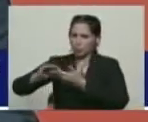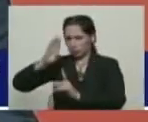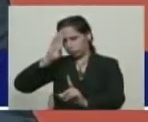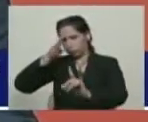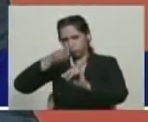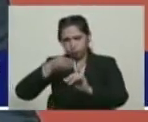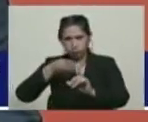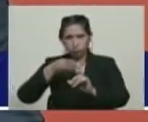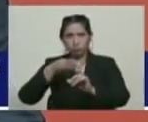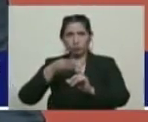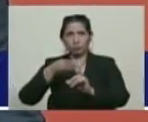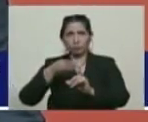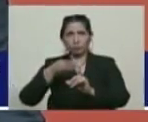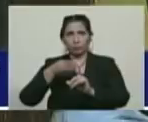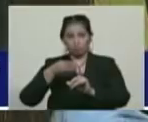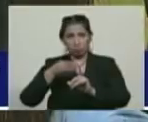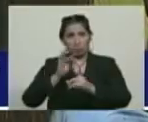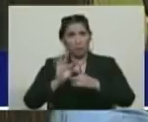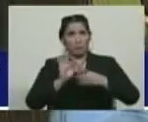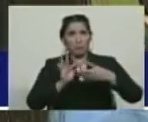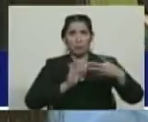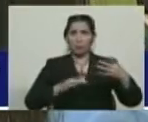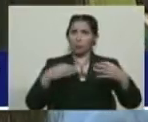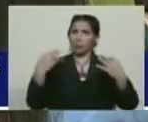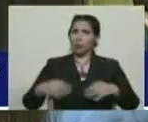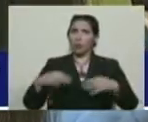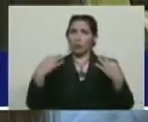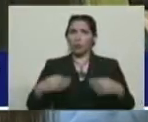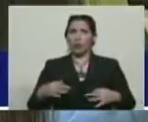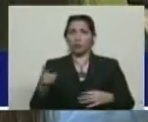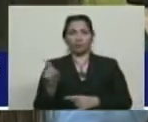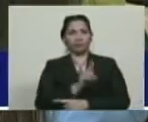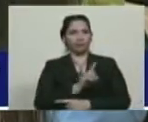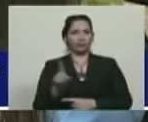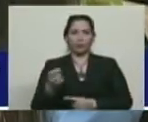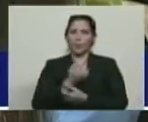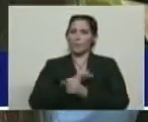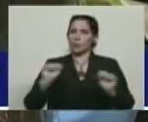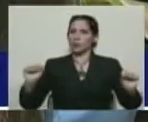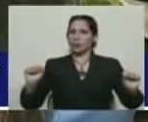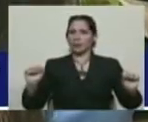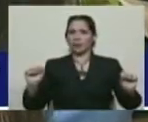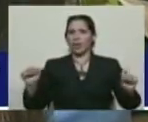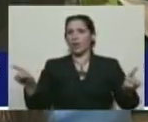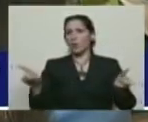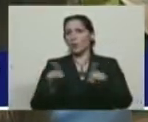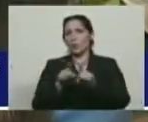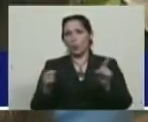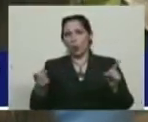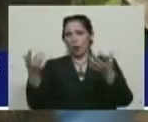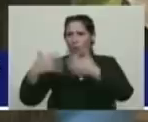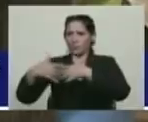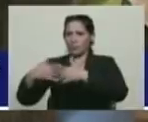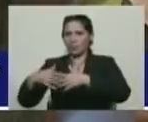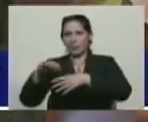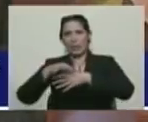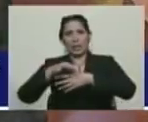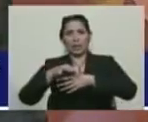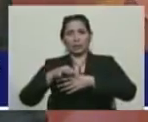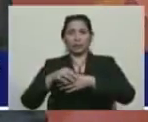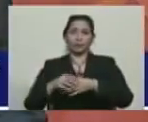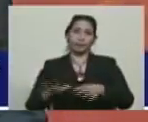están funcionando normal no ha sido posible así con el sector cárnico así que